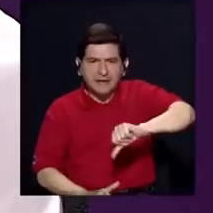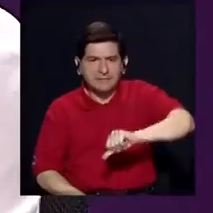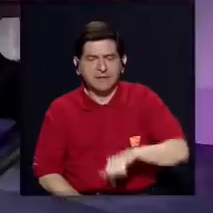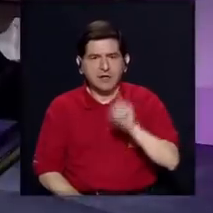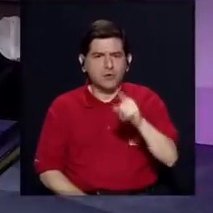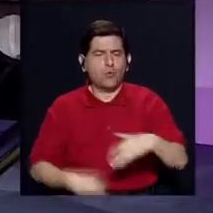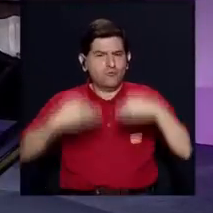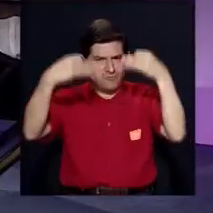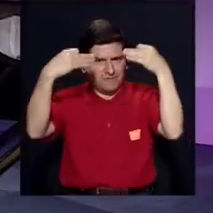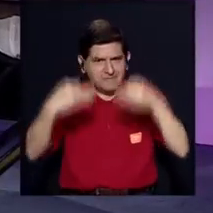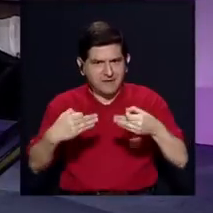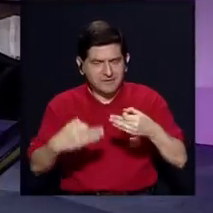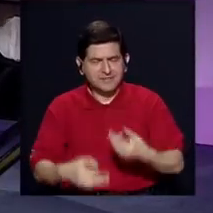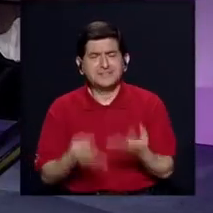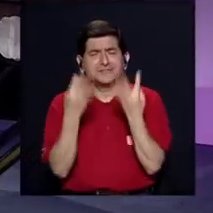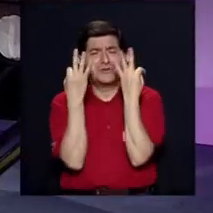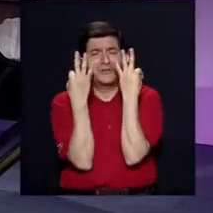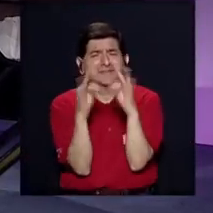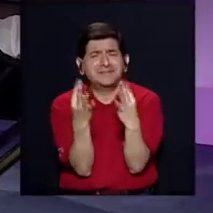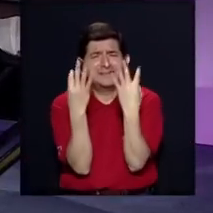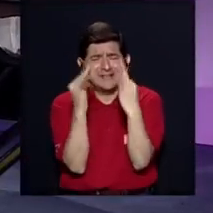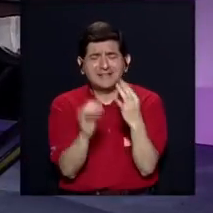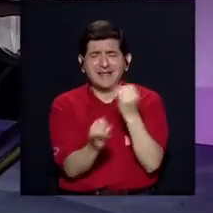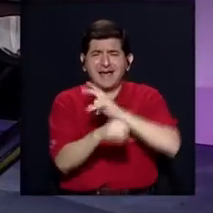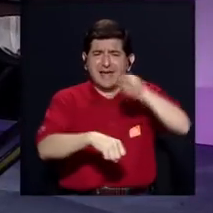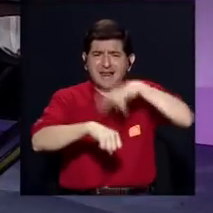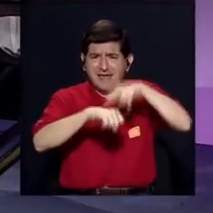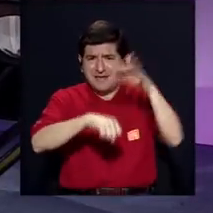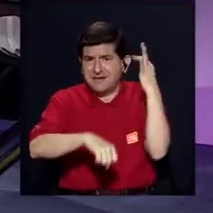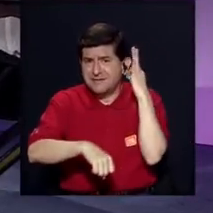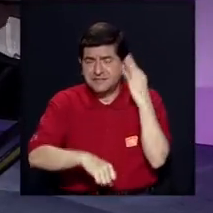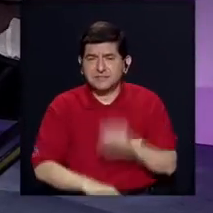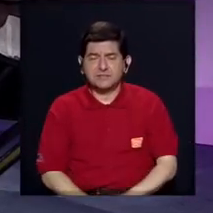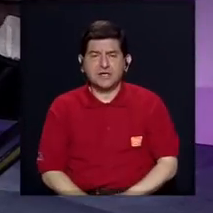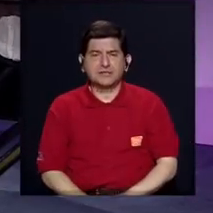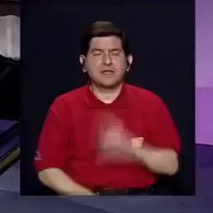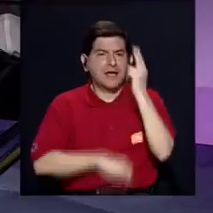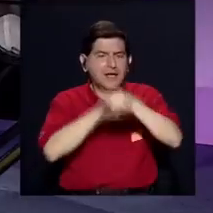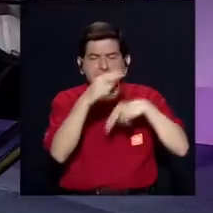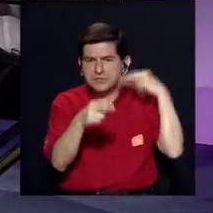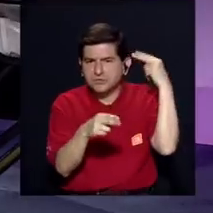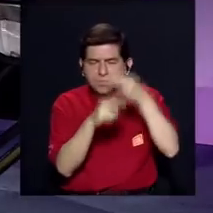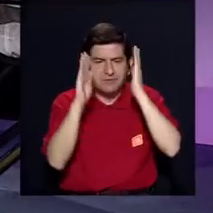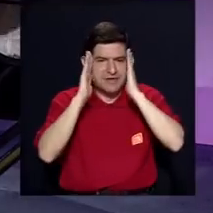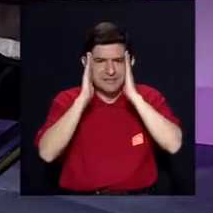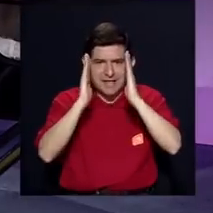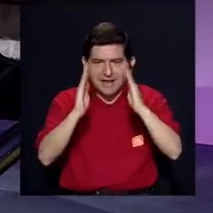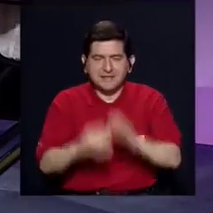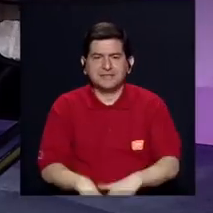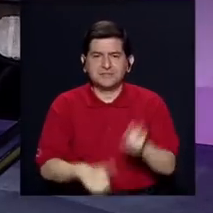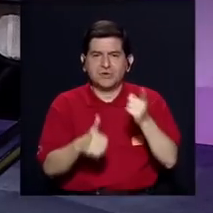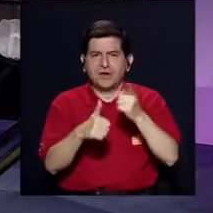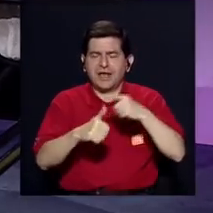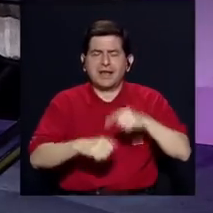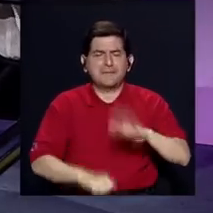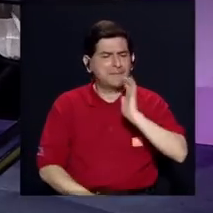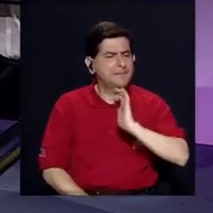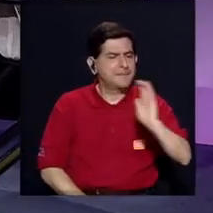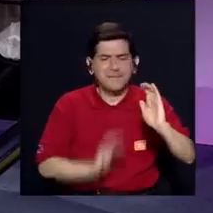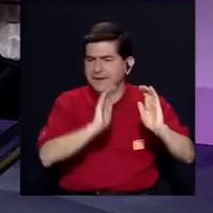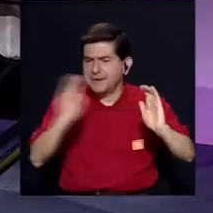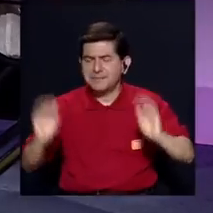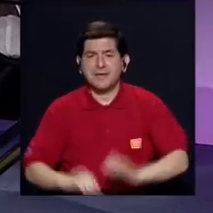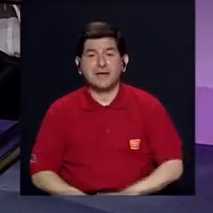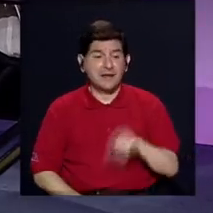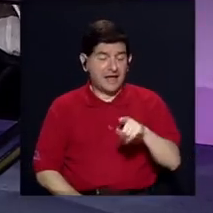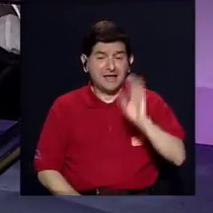medidas que estamos intentando el dínamo es universalizar la atención en la primera infancia que los niños